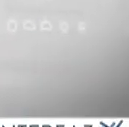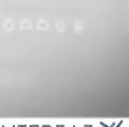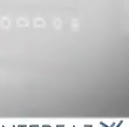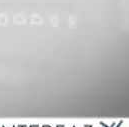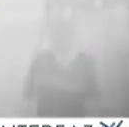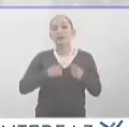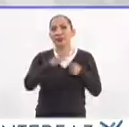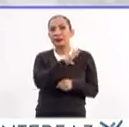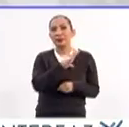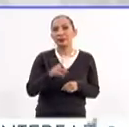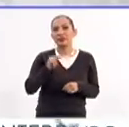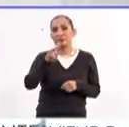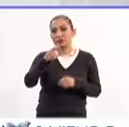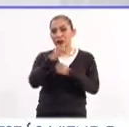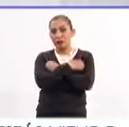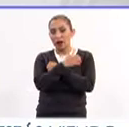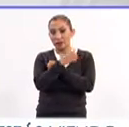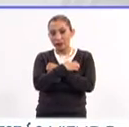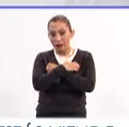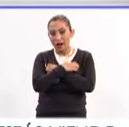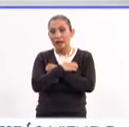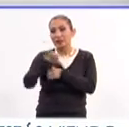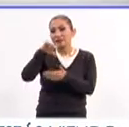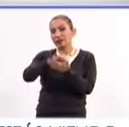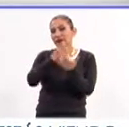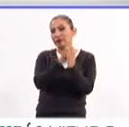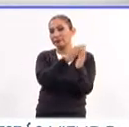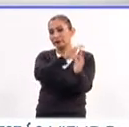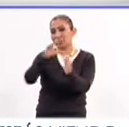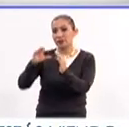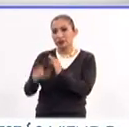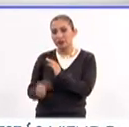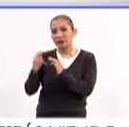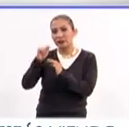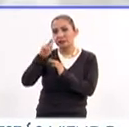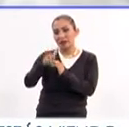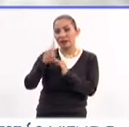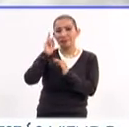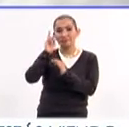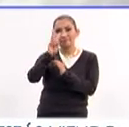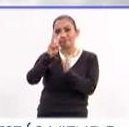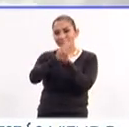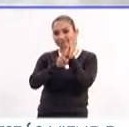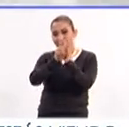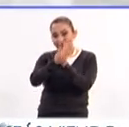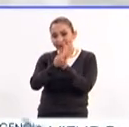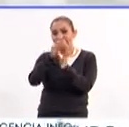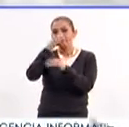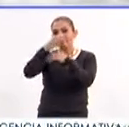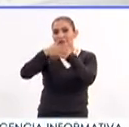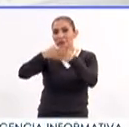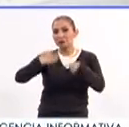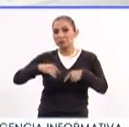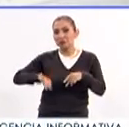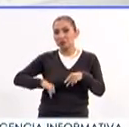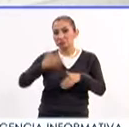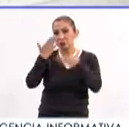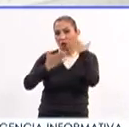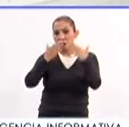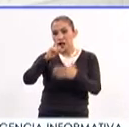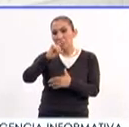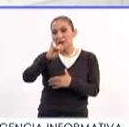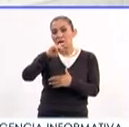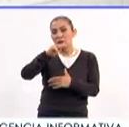La Dirección General de Televisión Educativa y el Centro de Capacitación Televisiva y Audiovisual convocan a todos los interesados